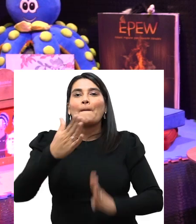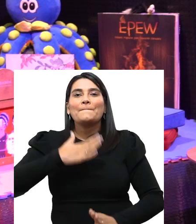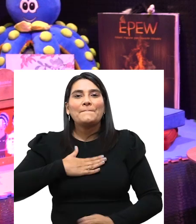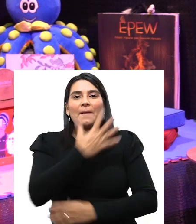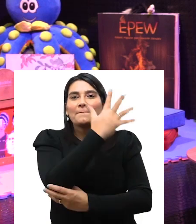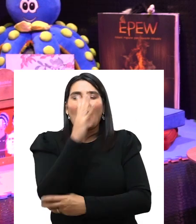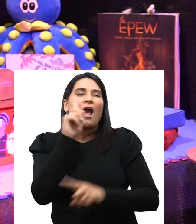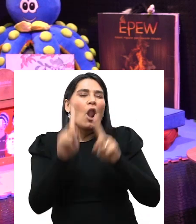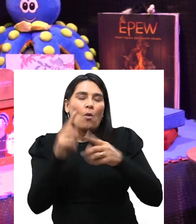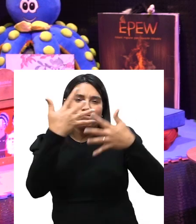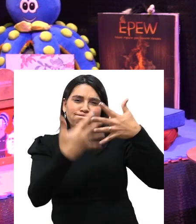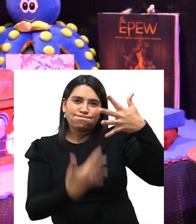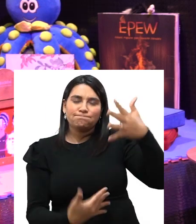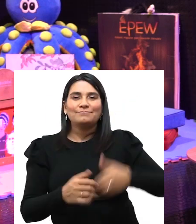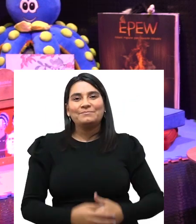mencionar algunas.